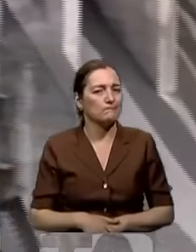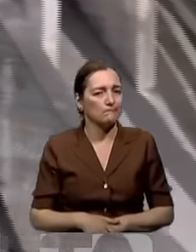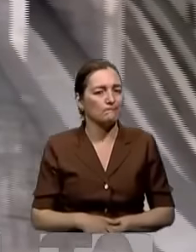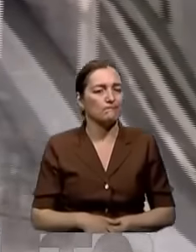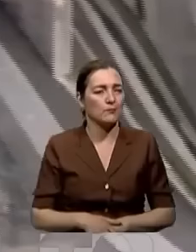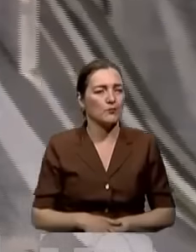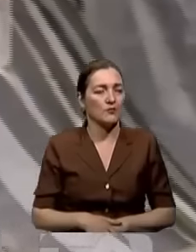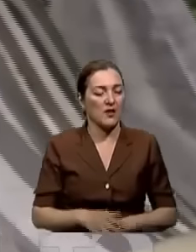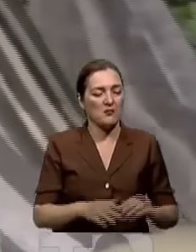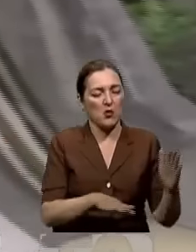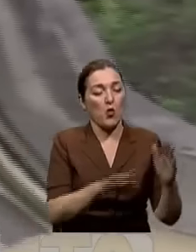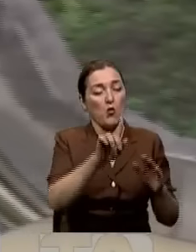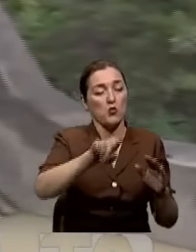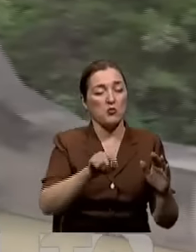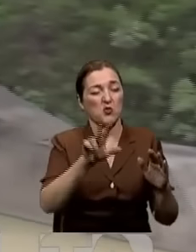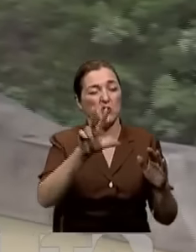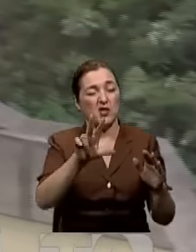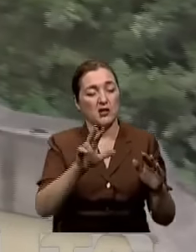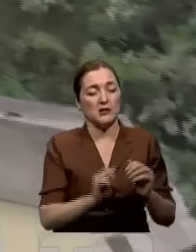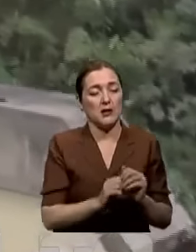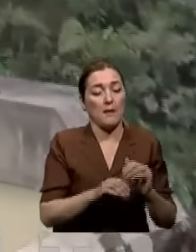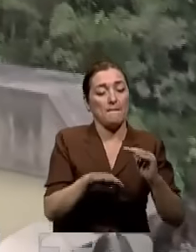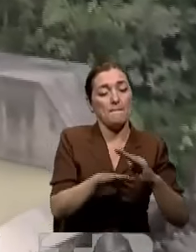cota mínima, que es de